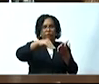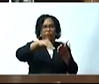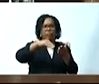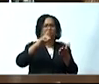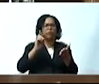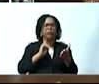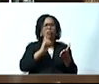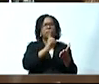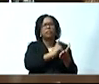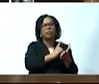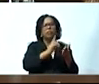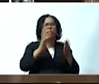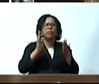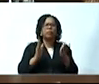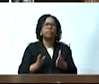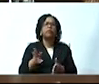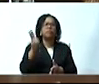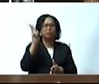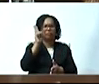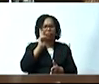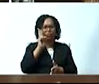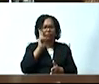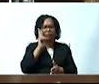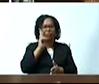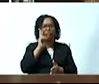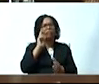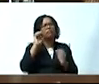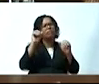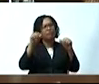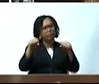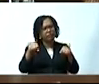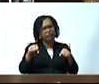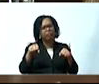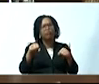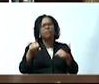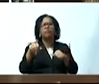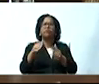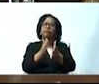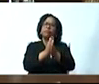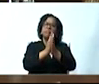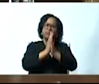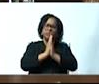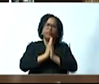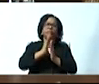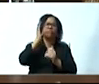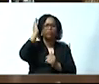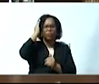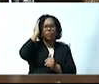Diputado, vamos a ver si podemos, le solicito, yo sé que, ¿verdad?